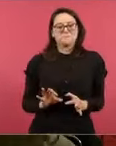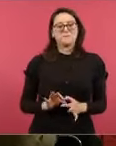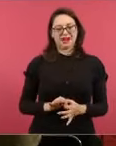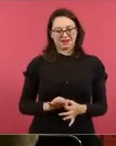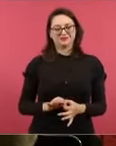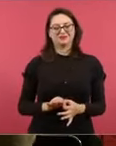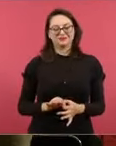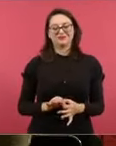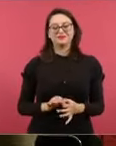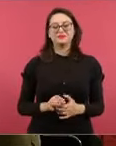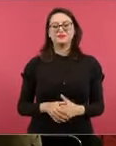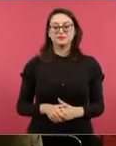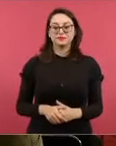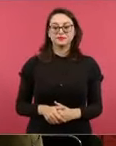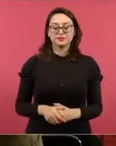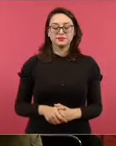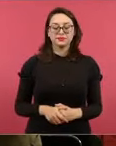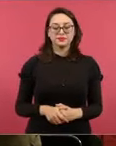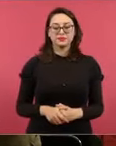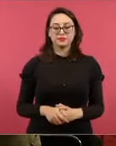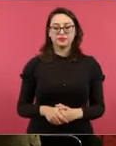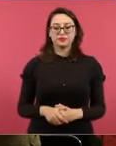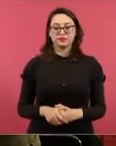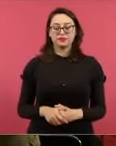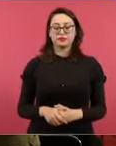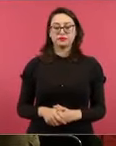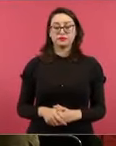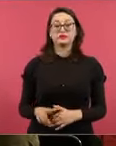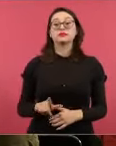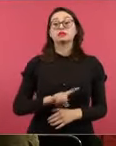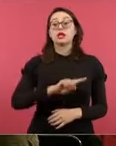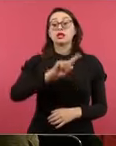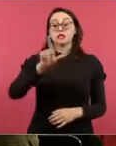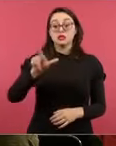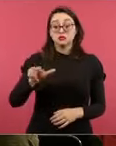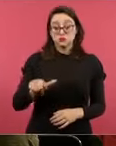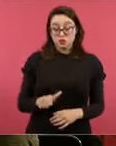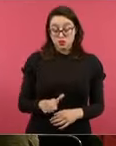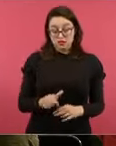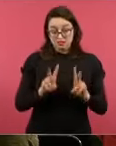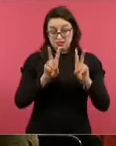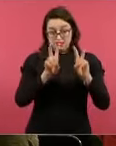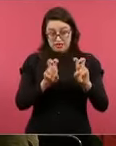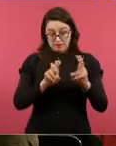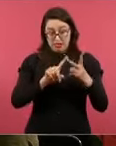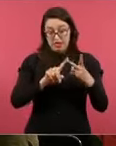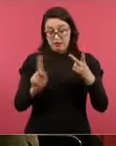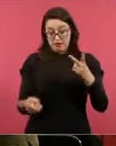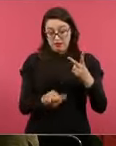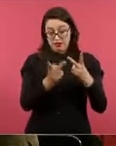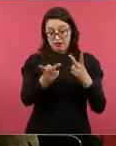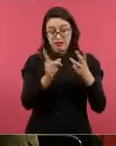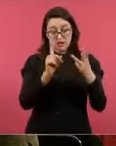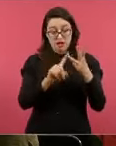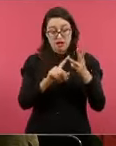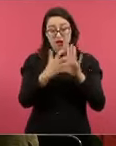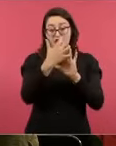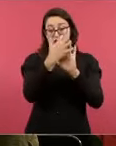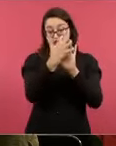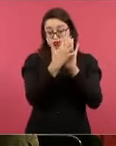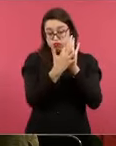escuela. Está el cuerpo narrativo. En efecto, la mayoría de los textos que abordan la